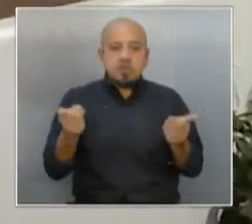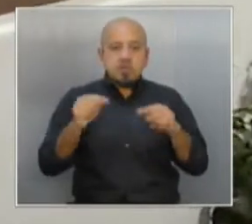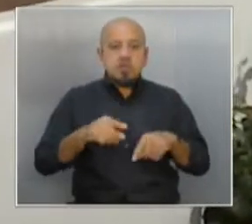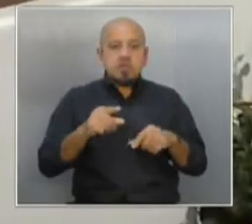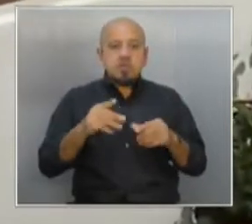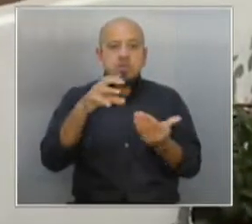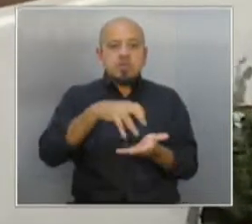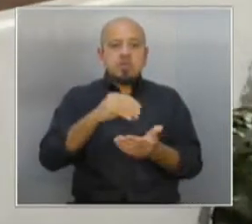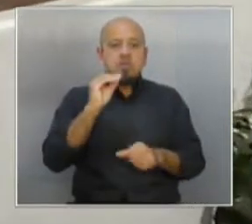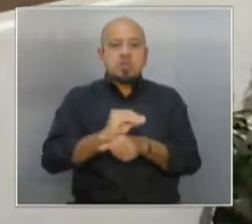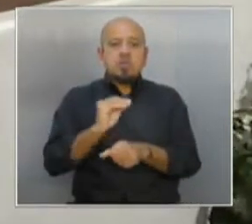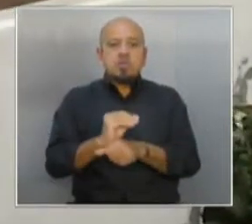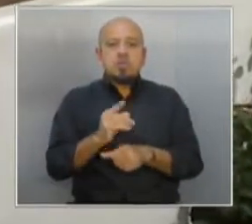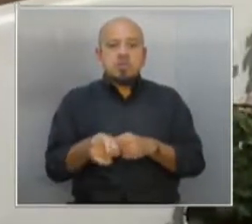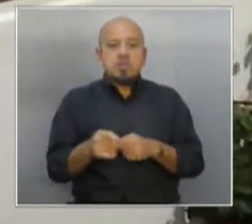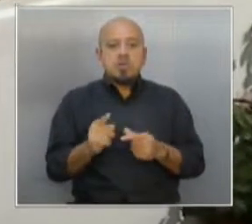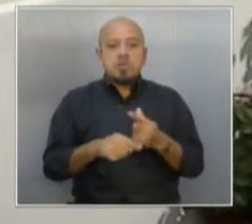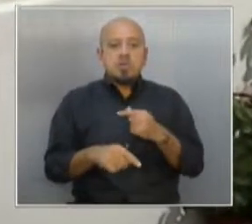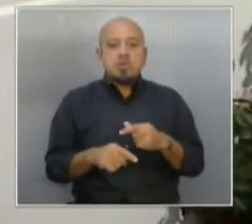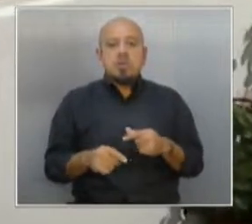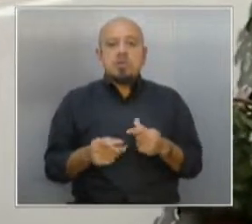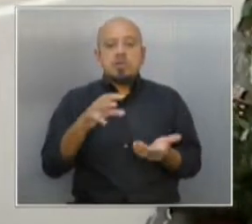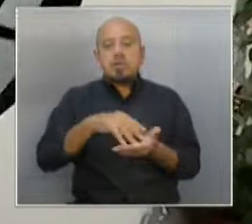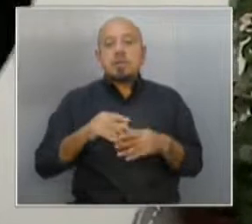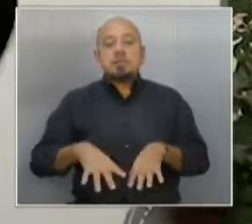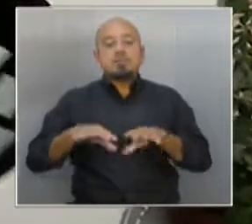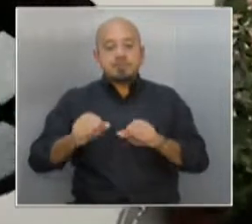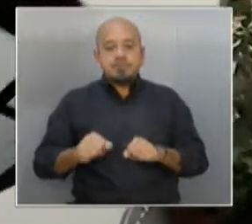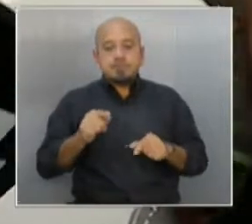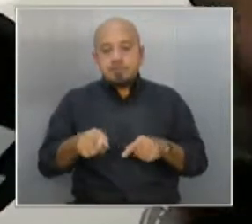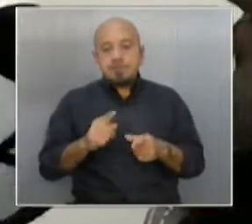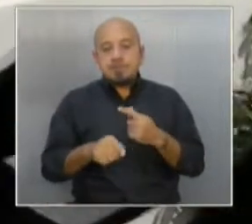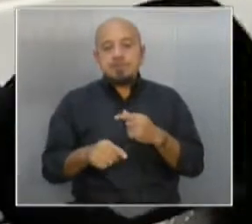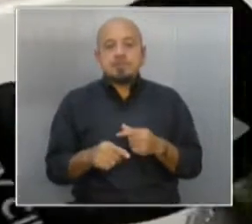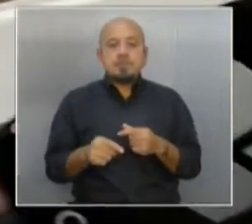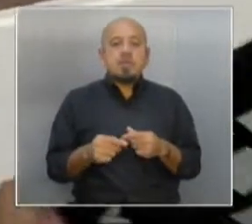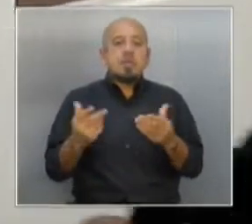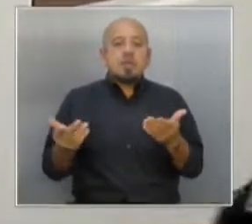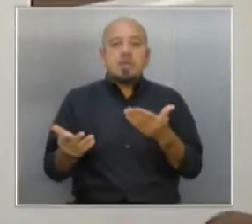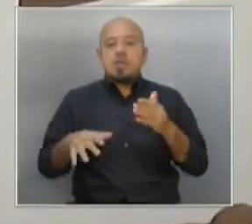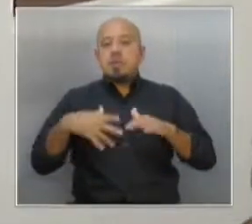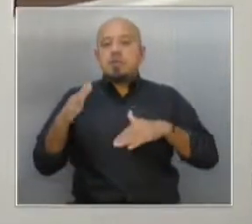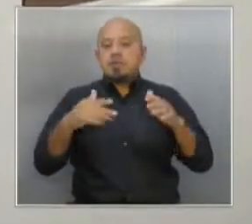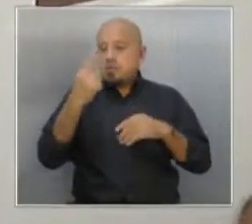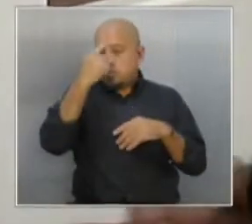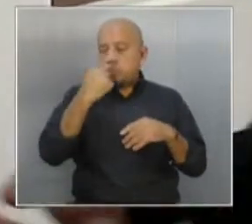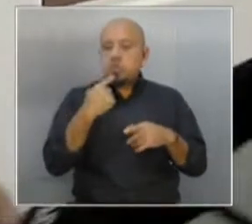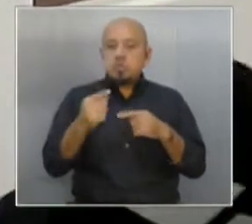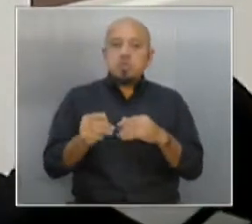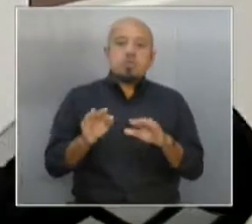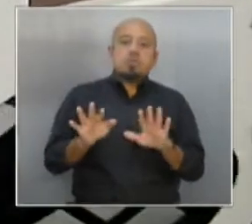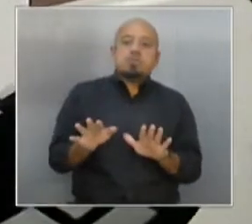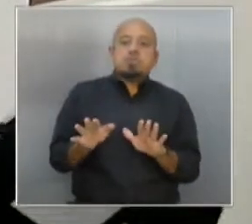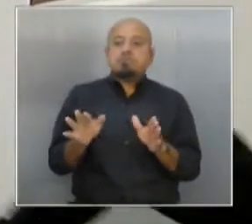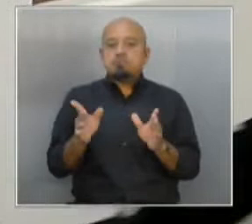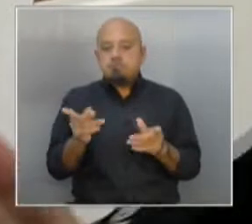cultural, apropiarse de ese centro cultural, ¿verdad? Para intercambiar, ¿no? Nutrirse un poco, porque a veces capaz que los museos tienen como una solemnidad, que uno